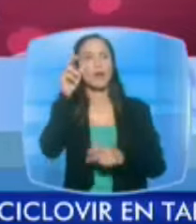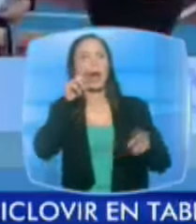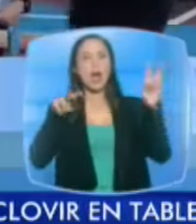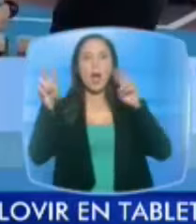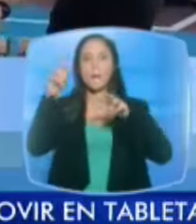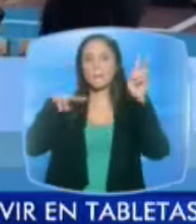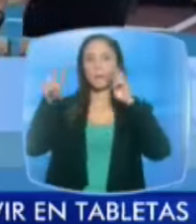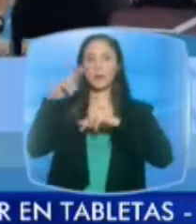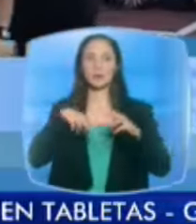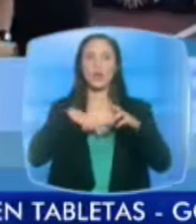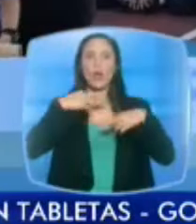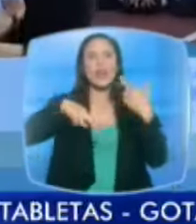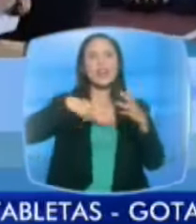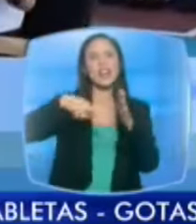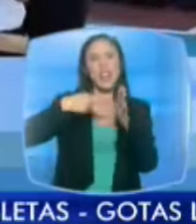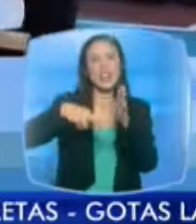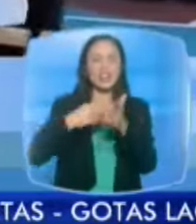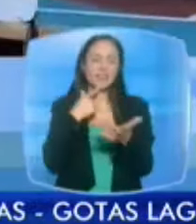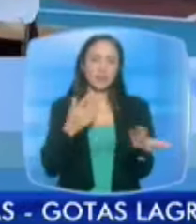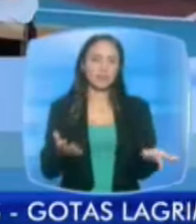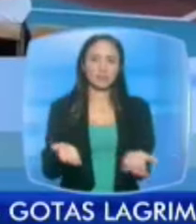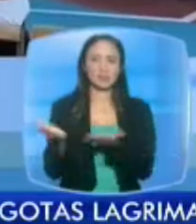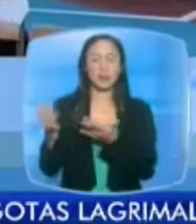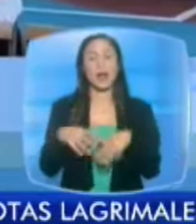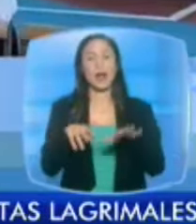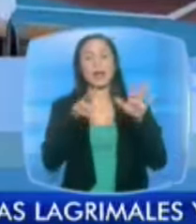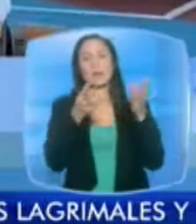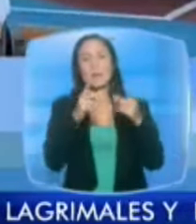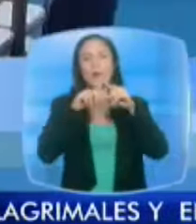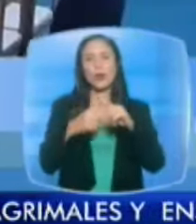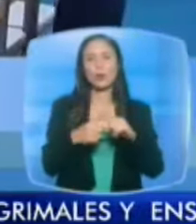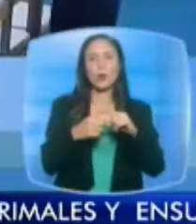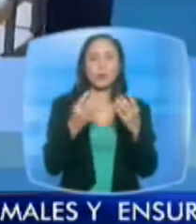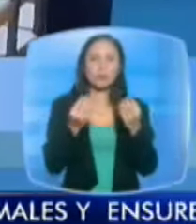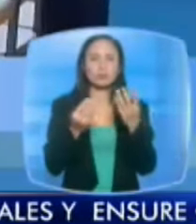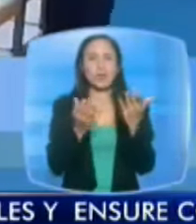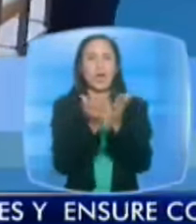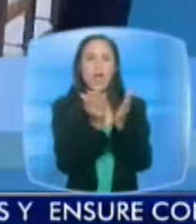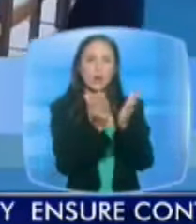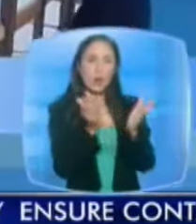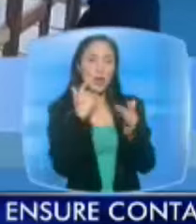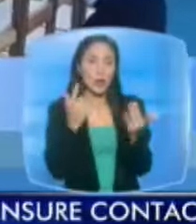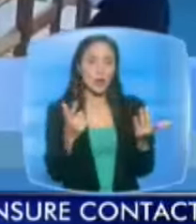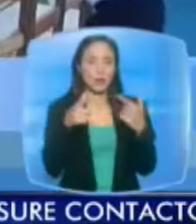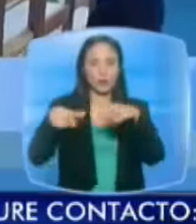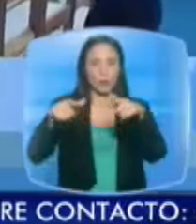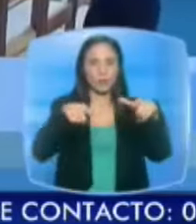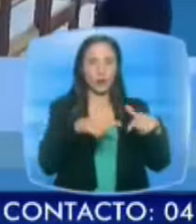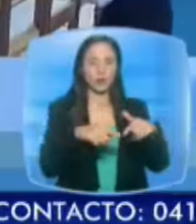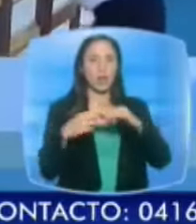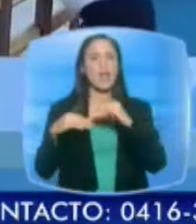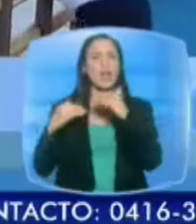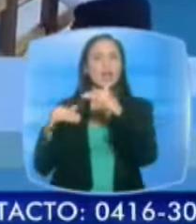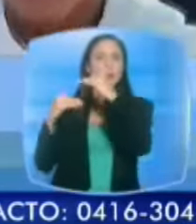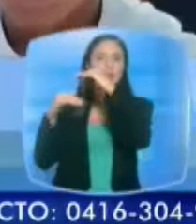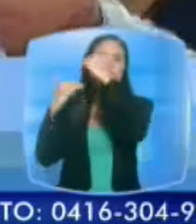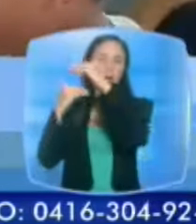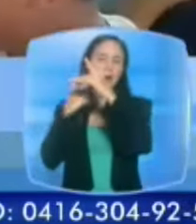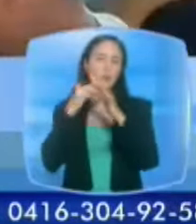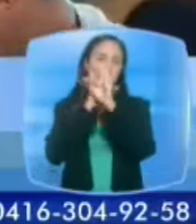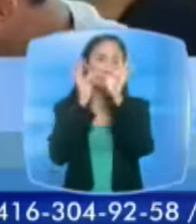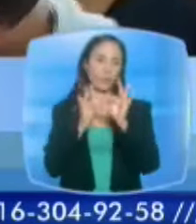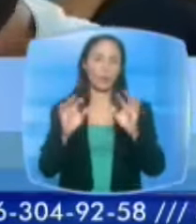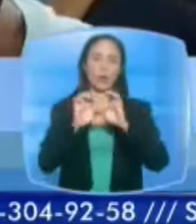recreativas en las 965 instituciones educativas que hacen vida en la entidad, en los diversos niveles y modalidades